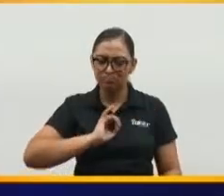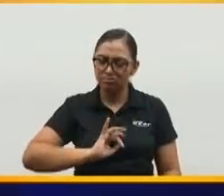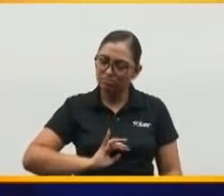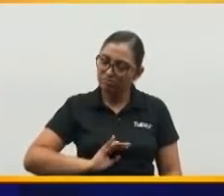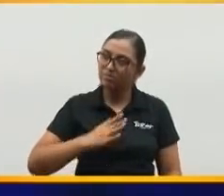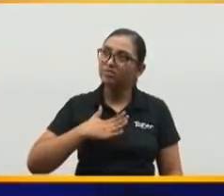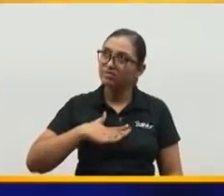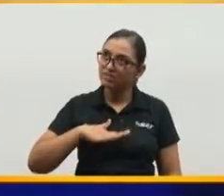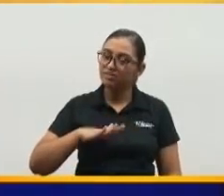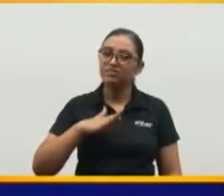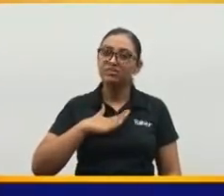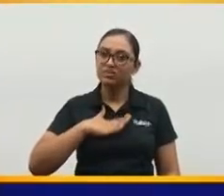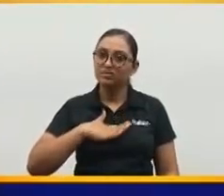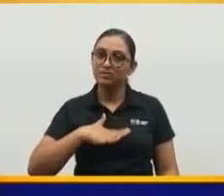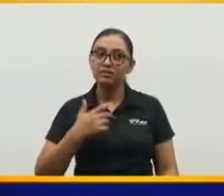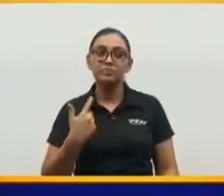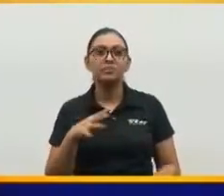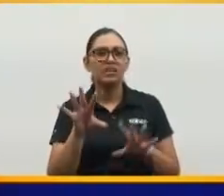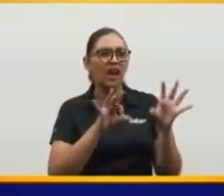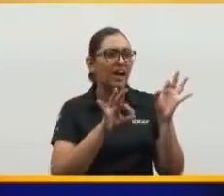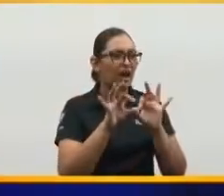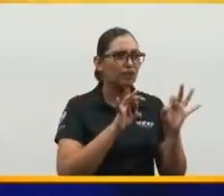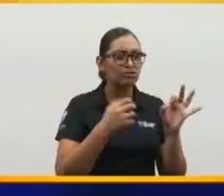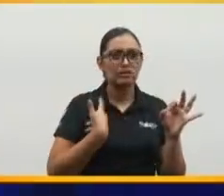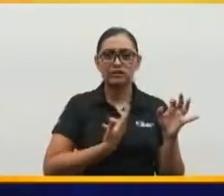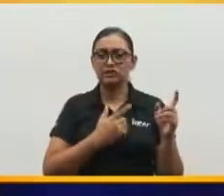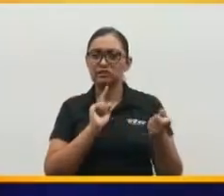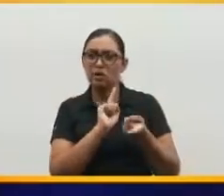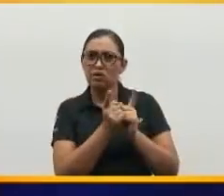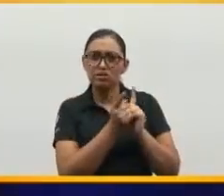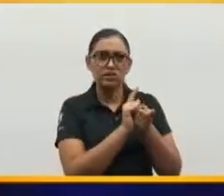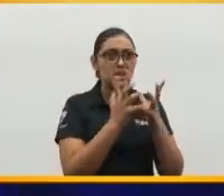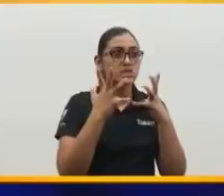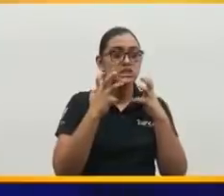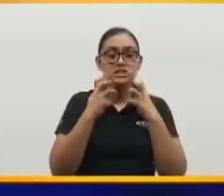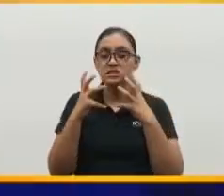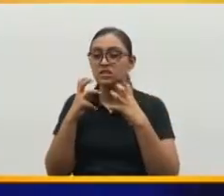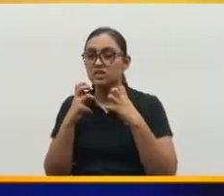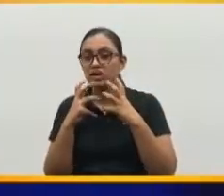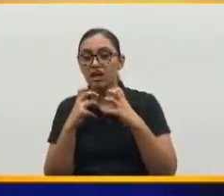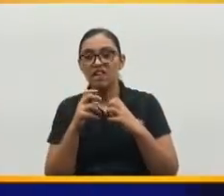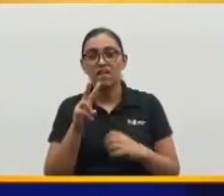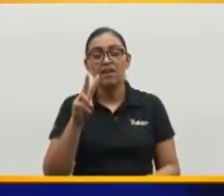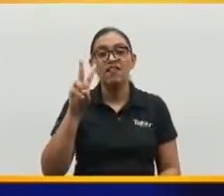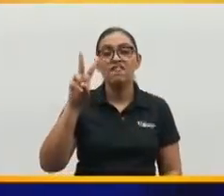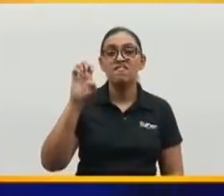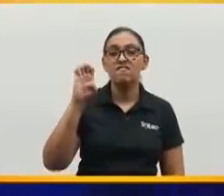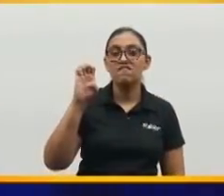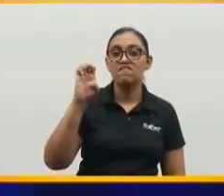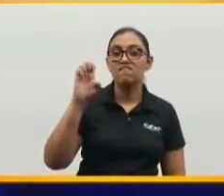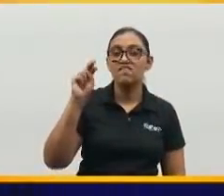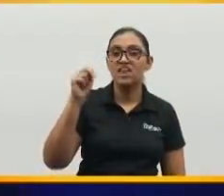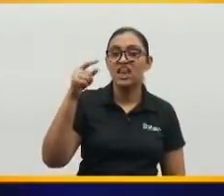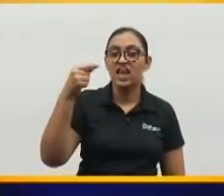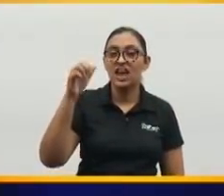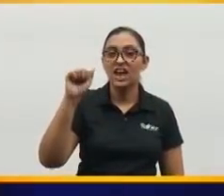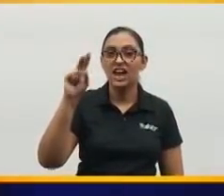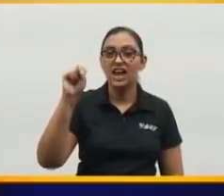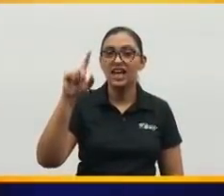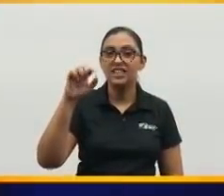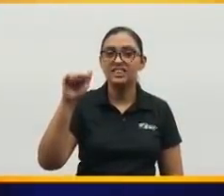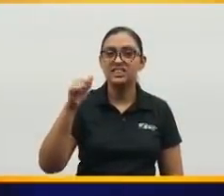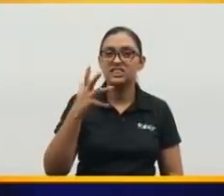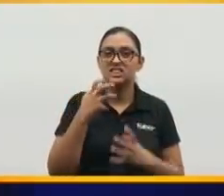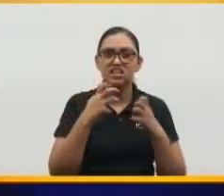Ya en muchos de nosotros que nos ha costado con nuestro carácter, no hay deseos de venganza. ¿Alguien dice amén? No, ya no, hermano. Ya no